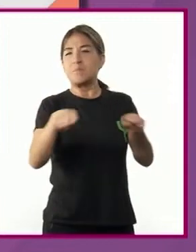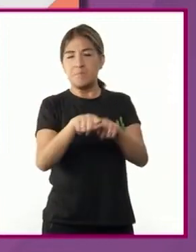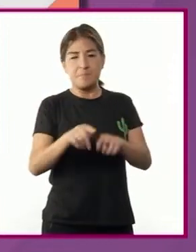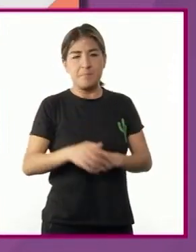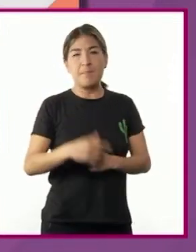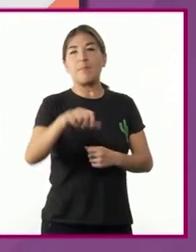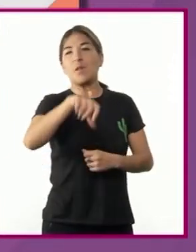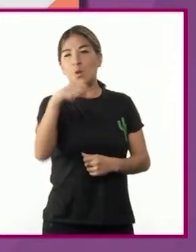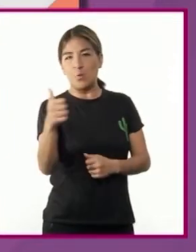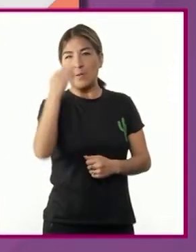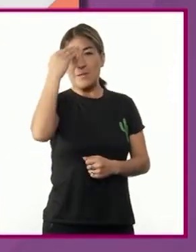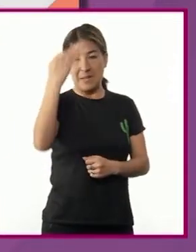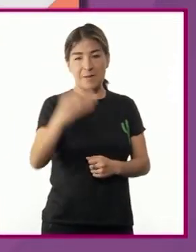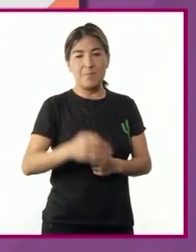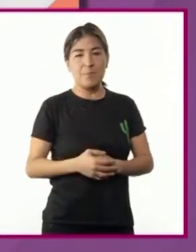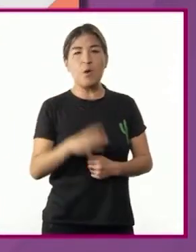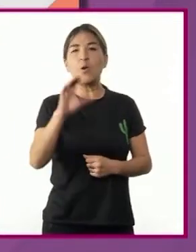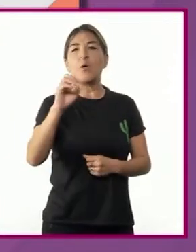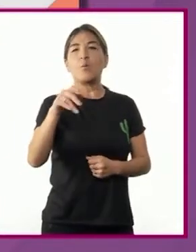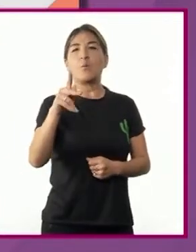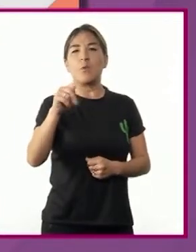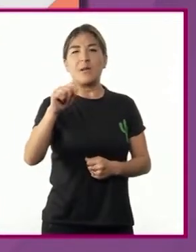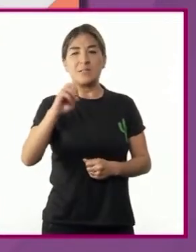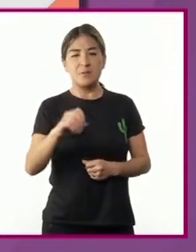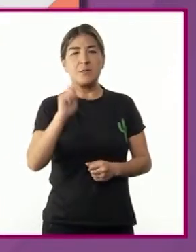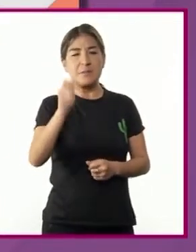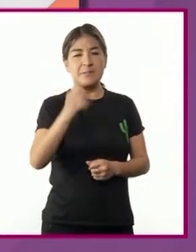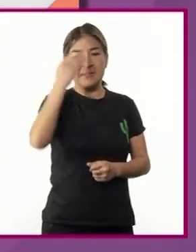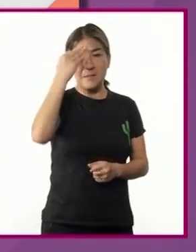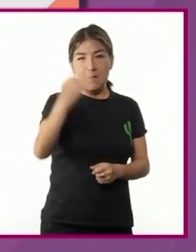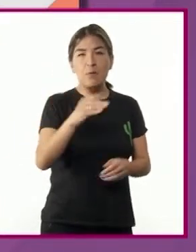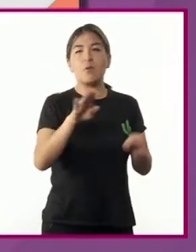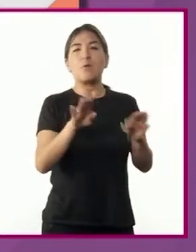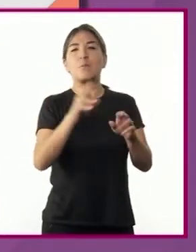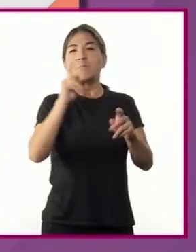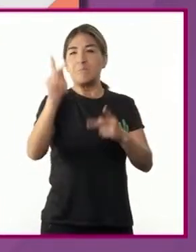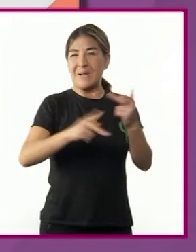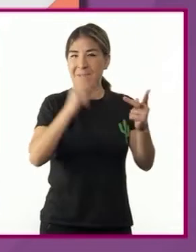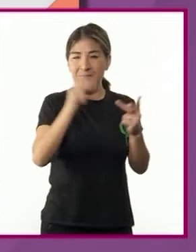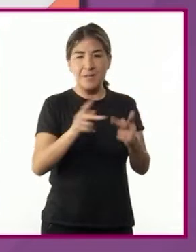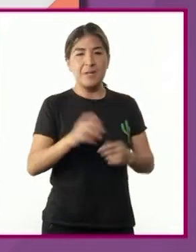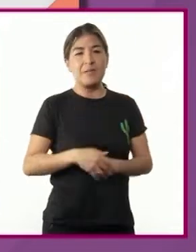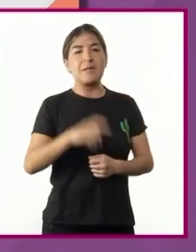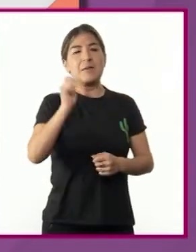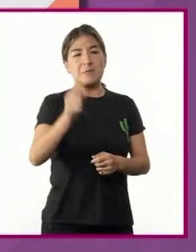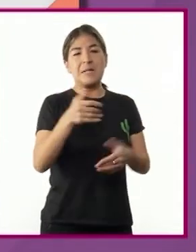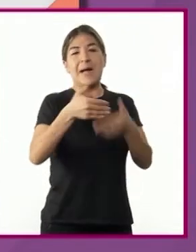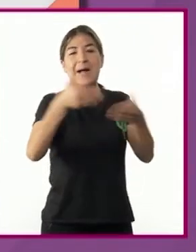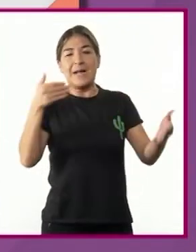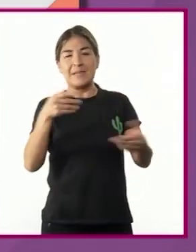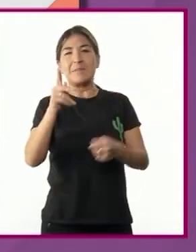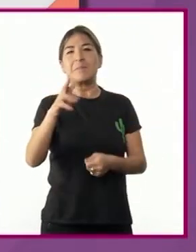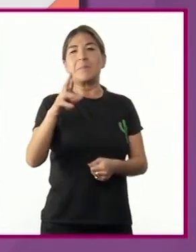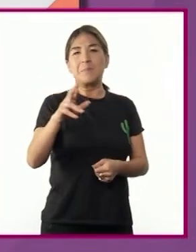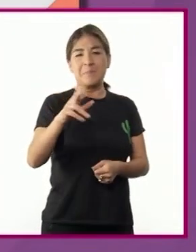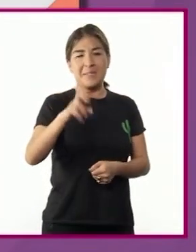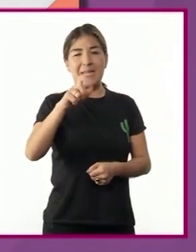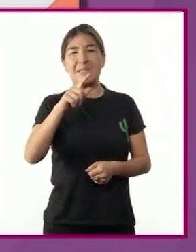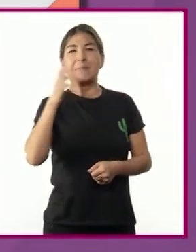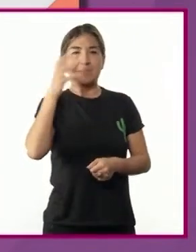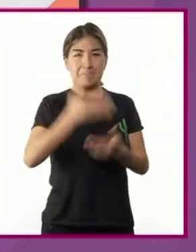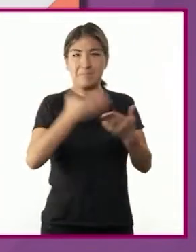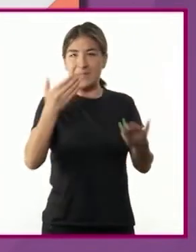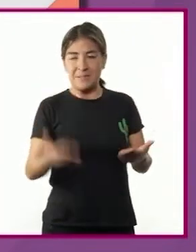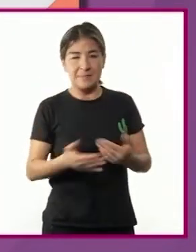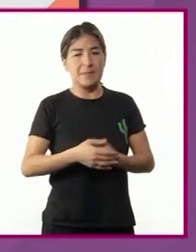parte, los tiempos compuestos son pretérito perfecto compuesto o antepresente, pretérito